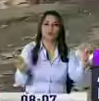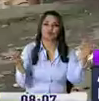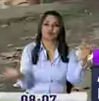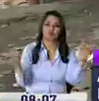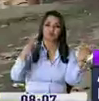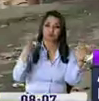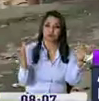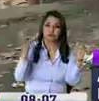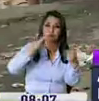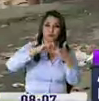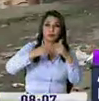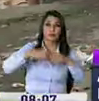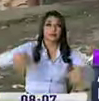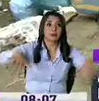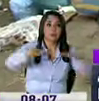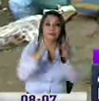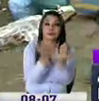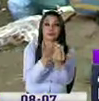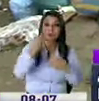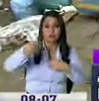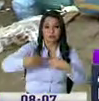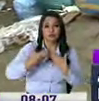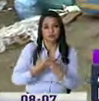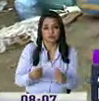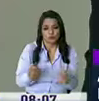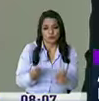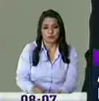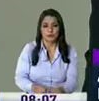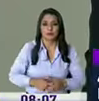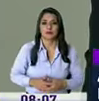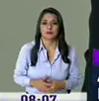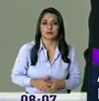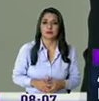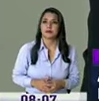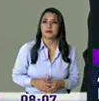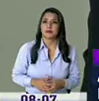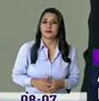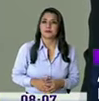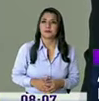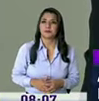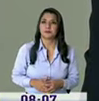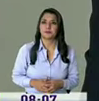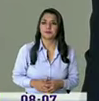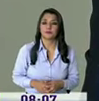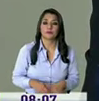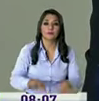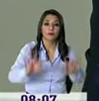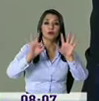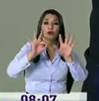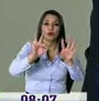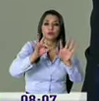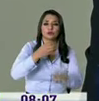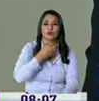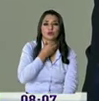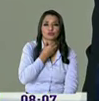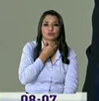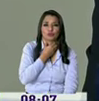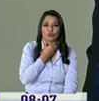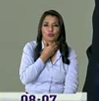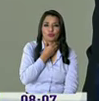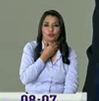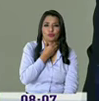para solucionar los problemas de recolección de basura en la ciudad. Esperamos para el 8 de agosto tener